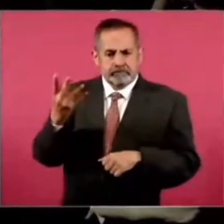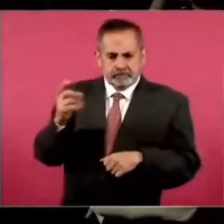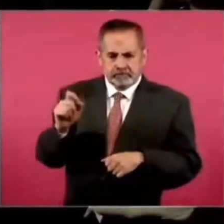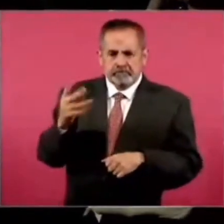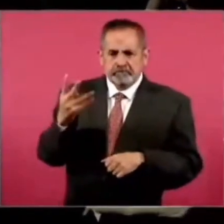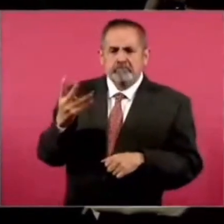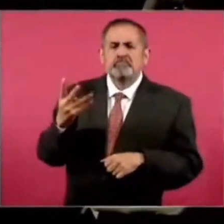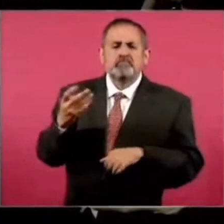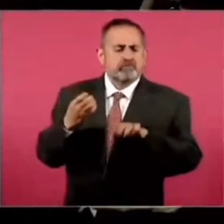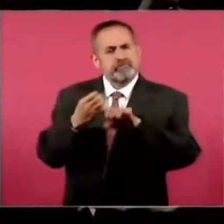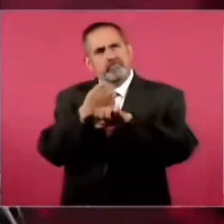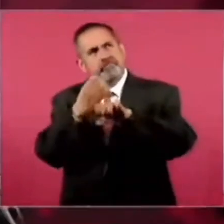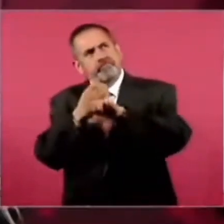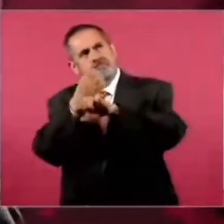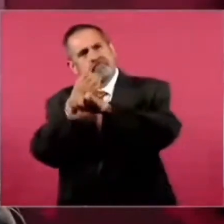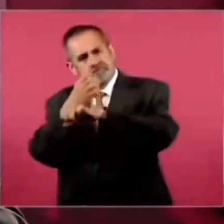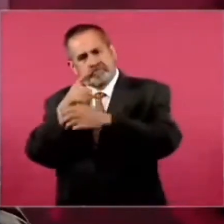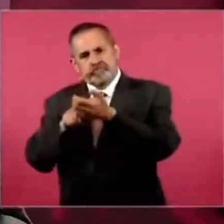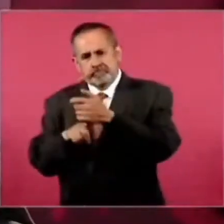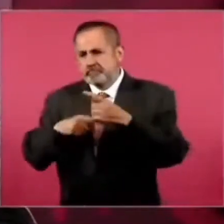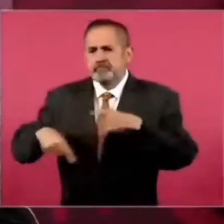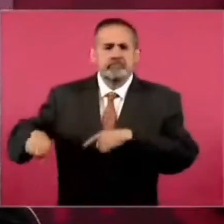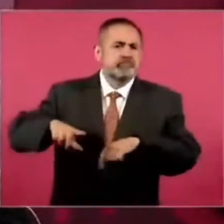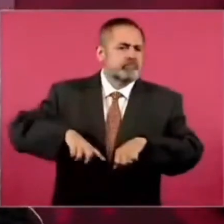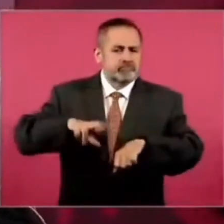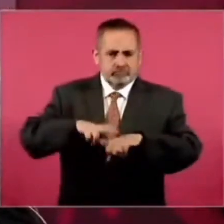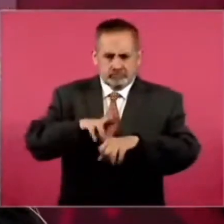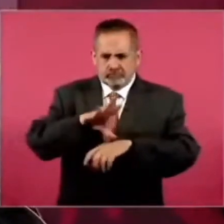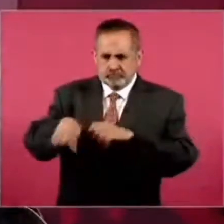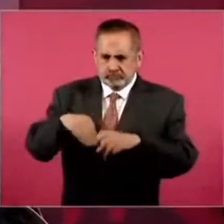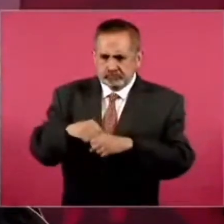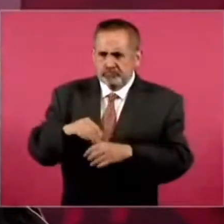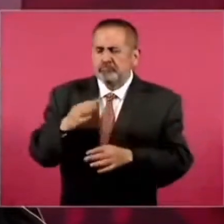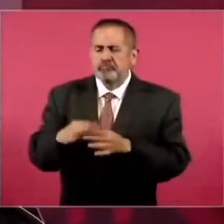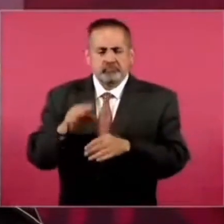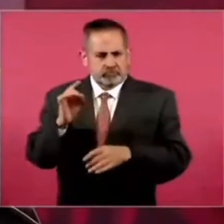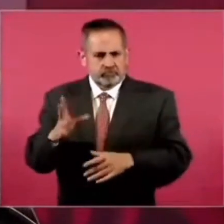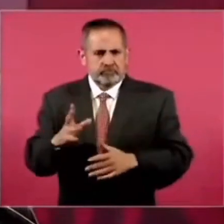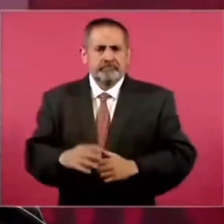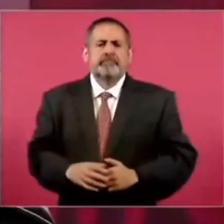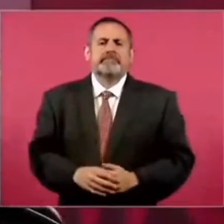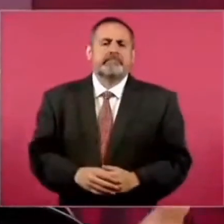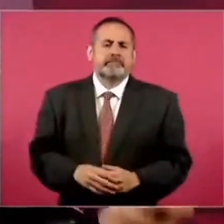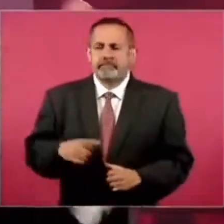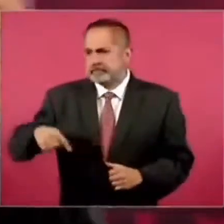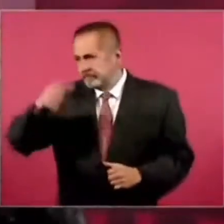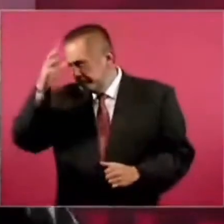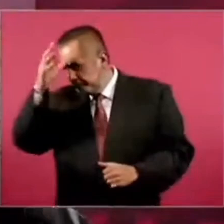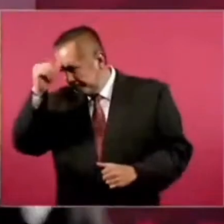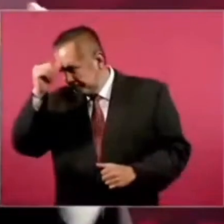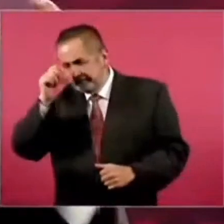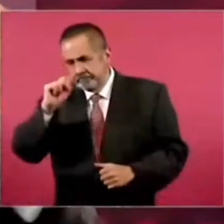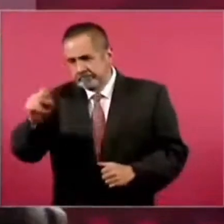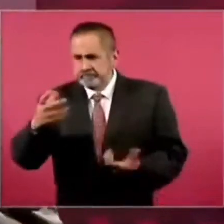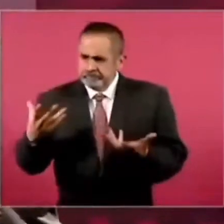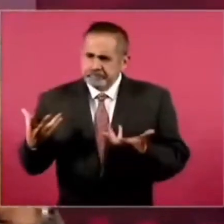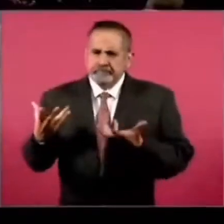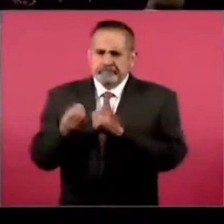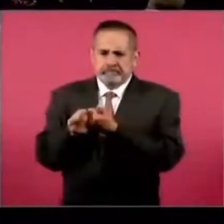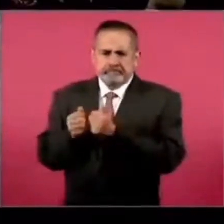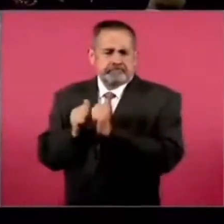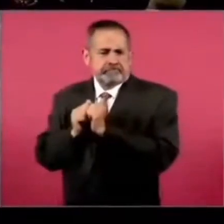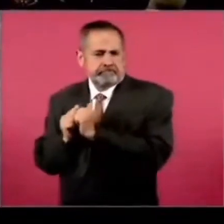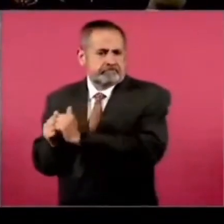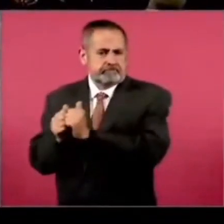los gobernadores han confirmado están de acuerdo en unirnos